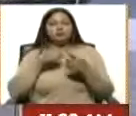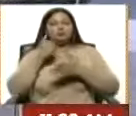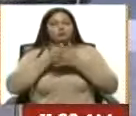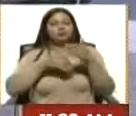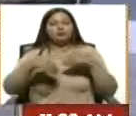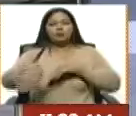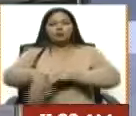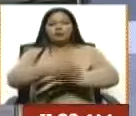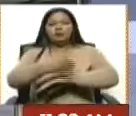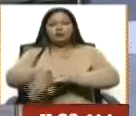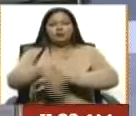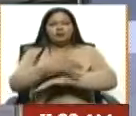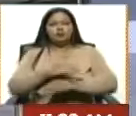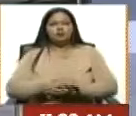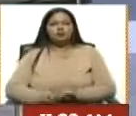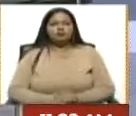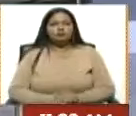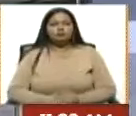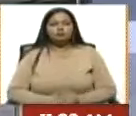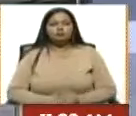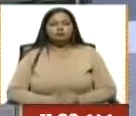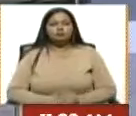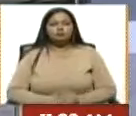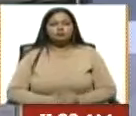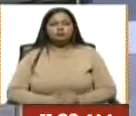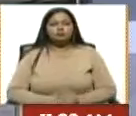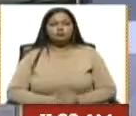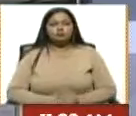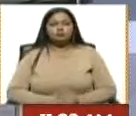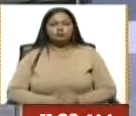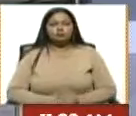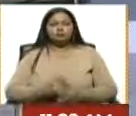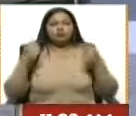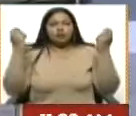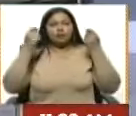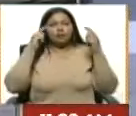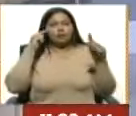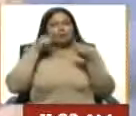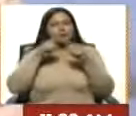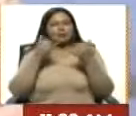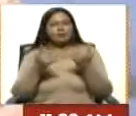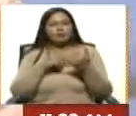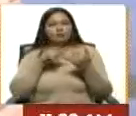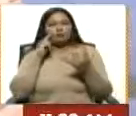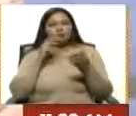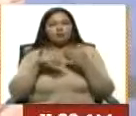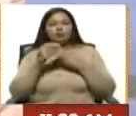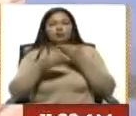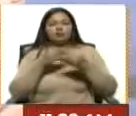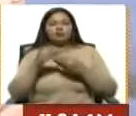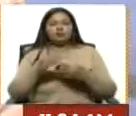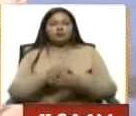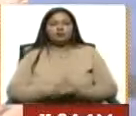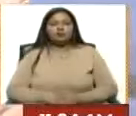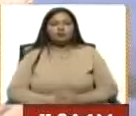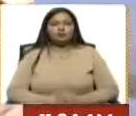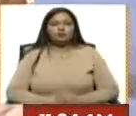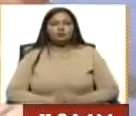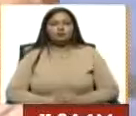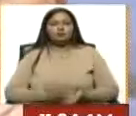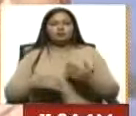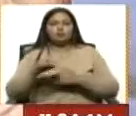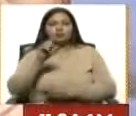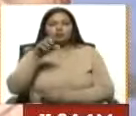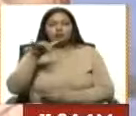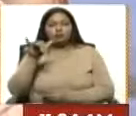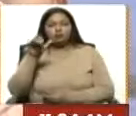calle. Aquí sí te lo digo como mi miembro del comando de campaña. Conocimiento de causa. Aquí, nosotros somos unos duros en la calle. O sea, la Sayona